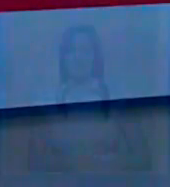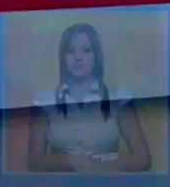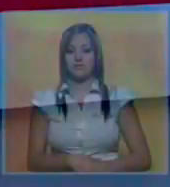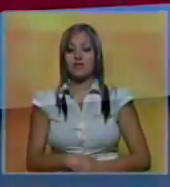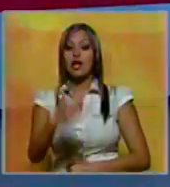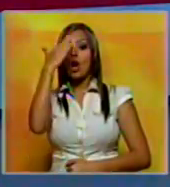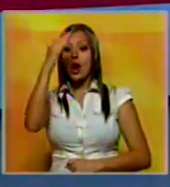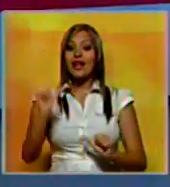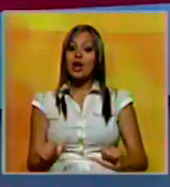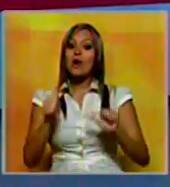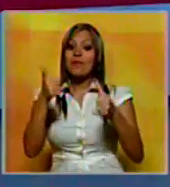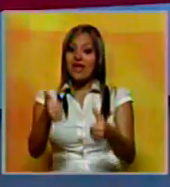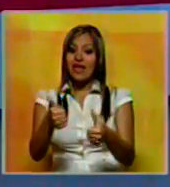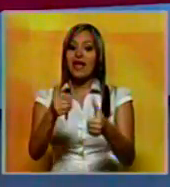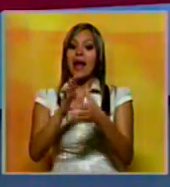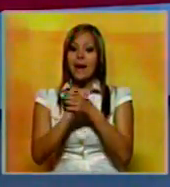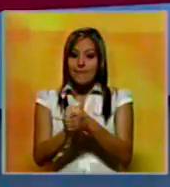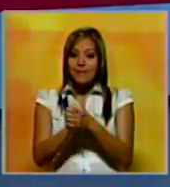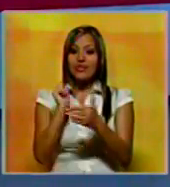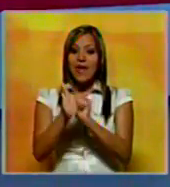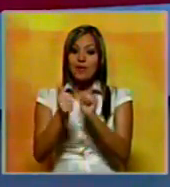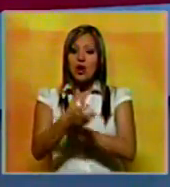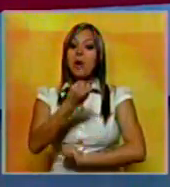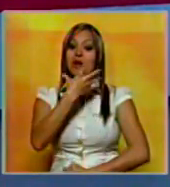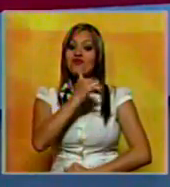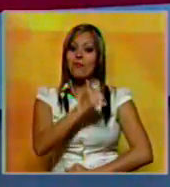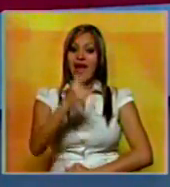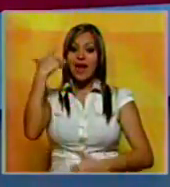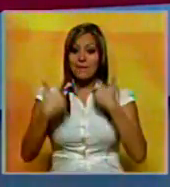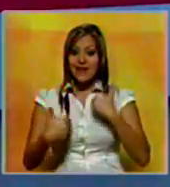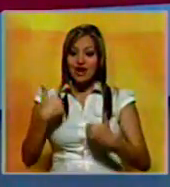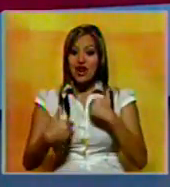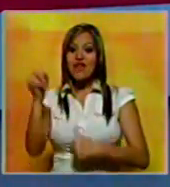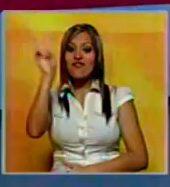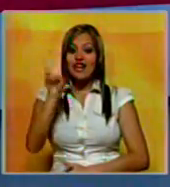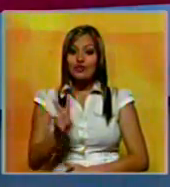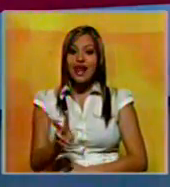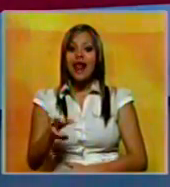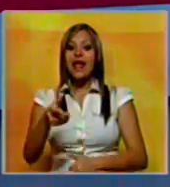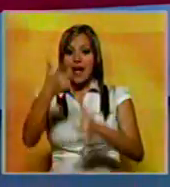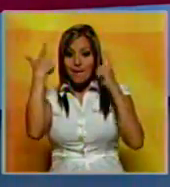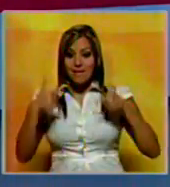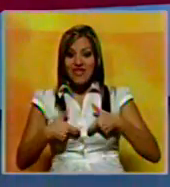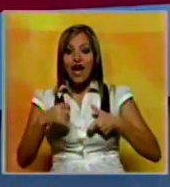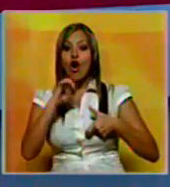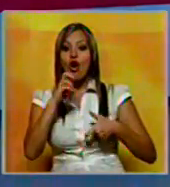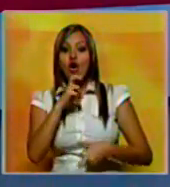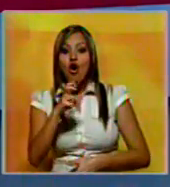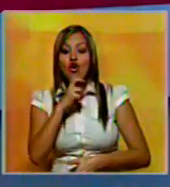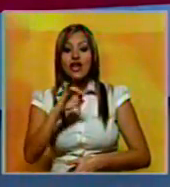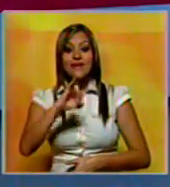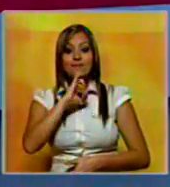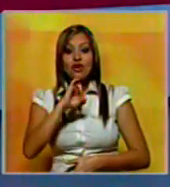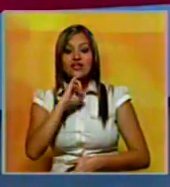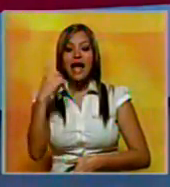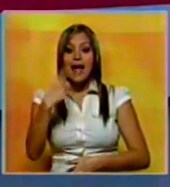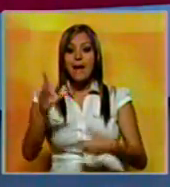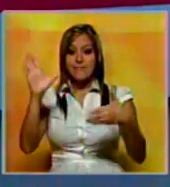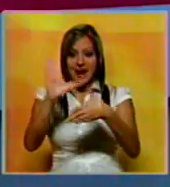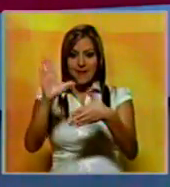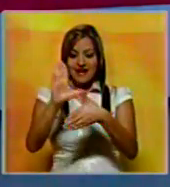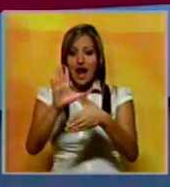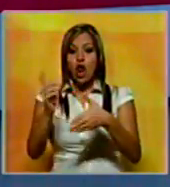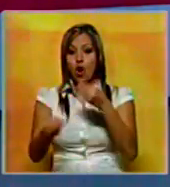Hola amigos comenzamos los deportes con buenas noticias porque este miércoles Venezuela obtuvo medalla de oro y medalla de bronce en el campeonato Panamericano de esgrima que se